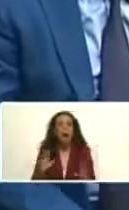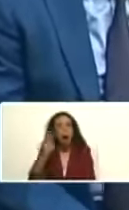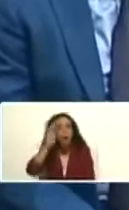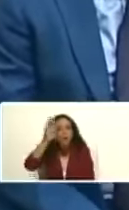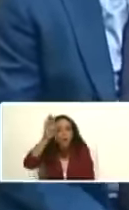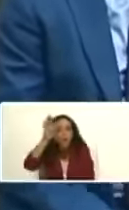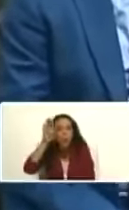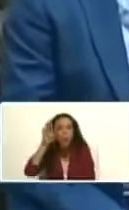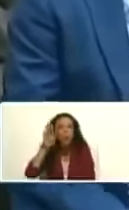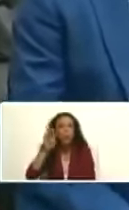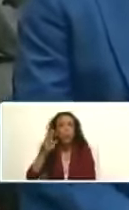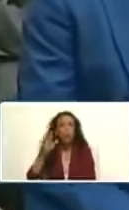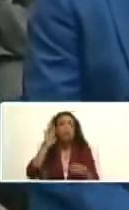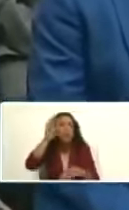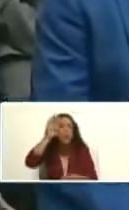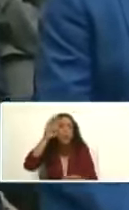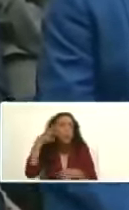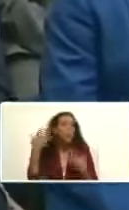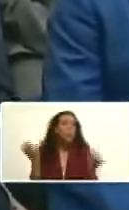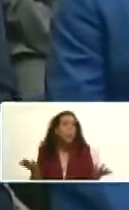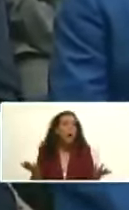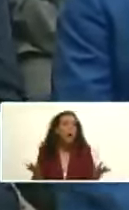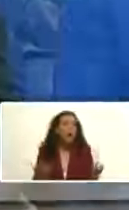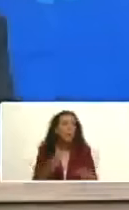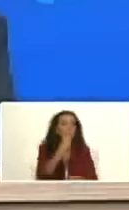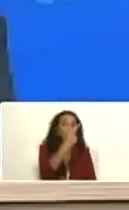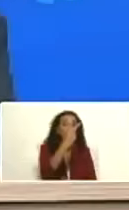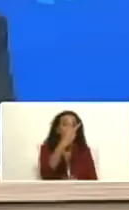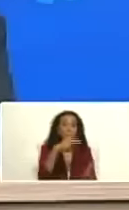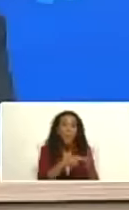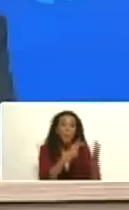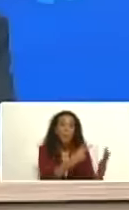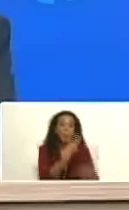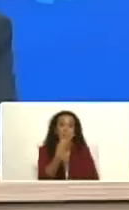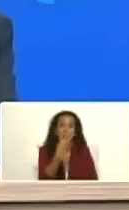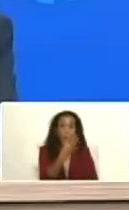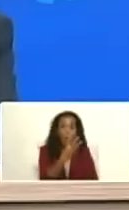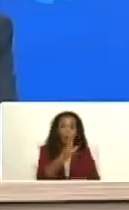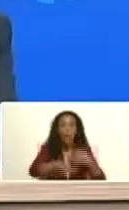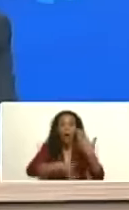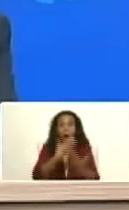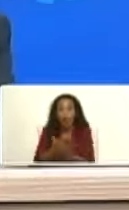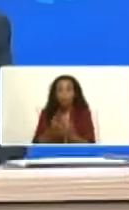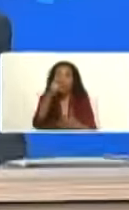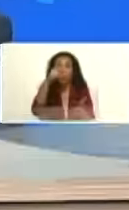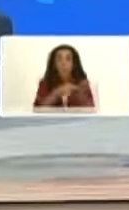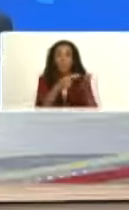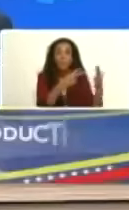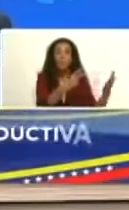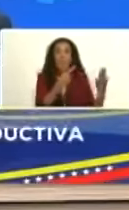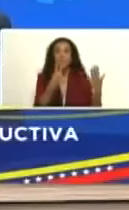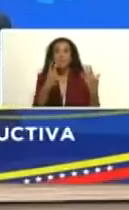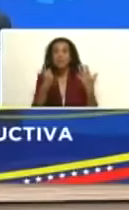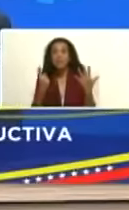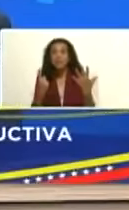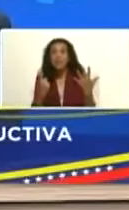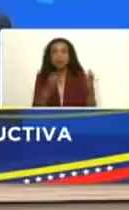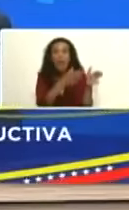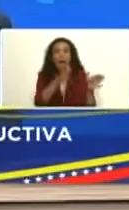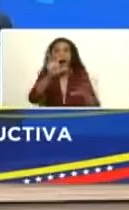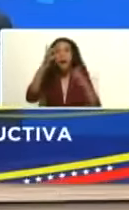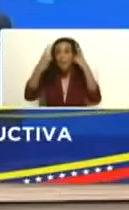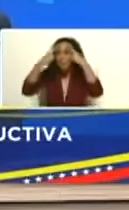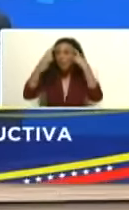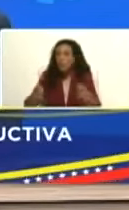visualicemos los próximos 3 años. Es una visión de mediano plazo, quizás. Algunos economistas y